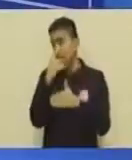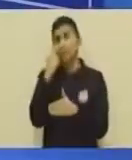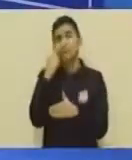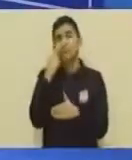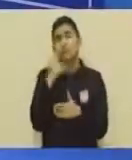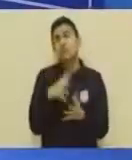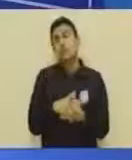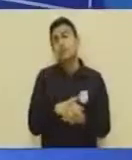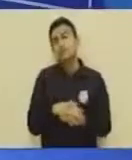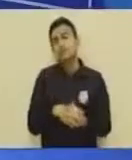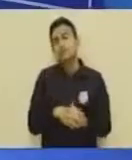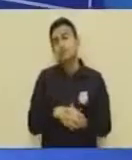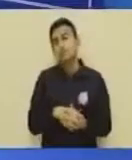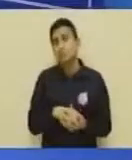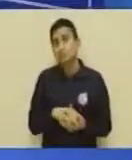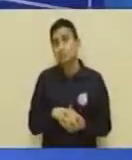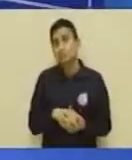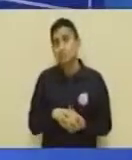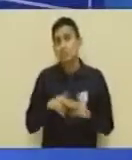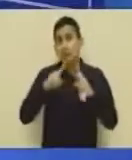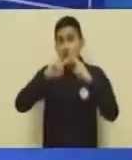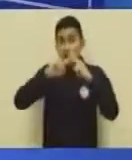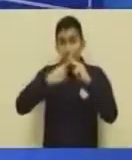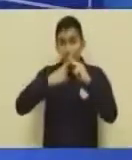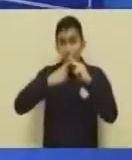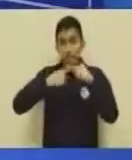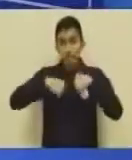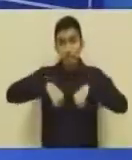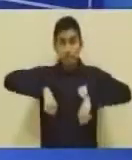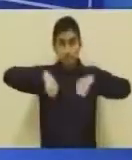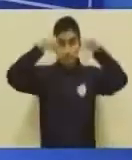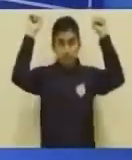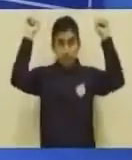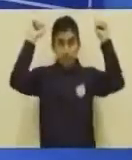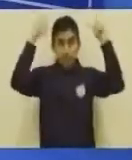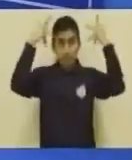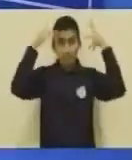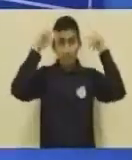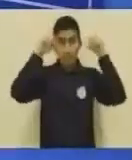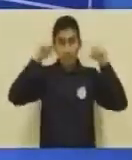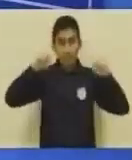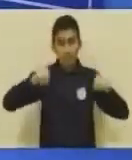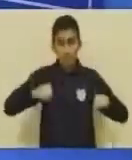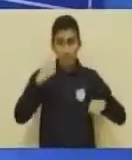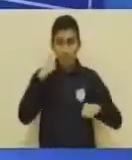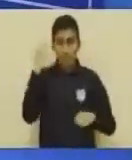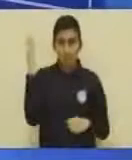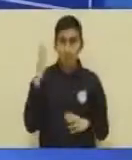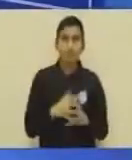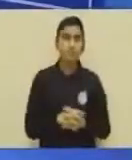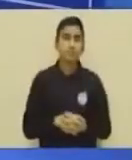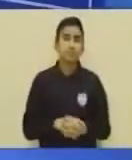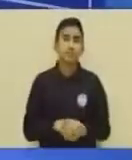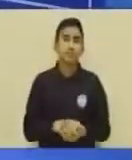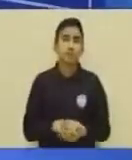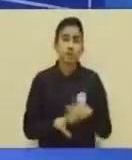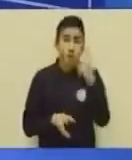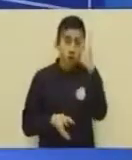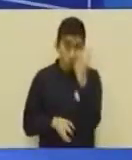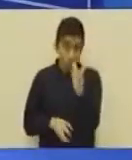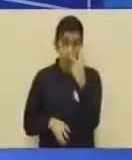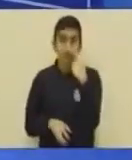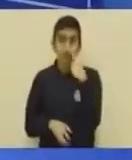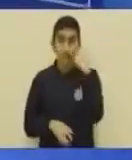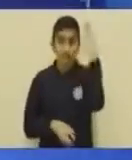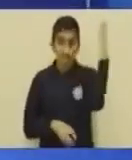posición de colgado. Empezamos aquí y adelantamos la pierna izquierda en este caso. Volvemos